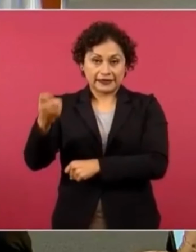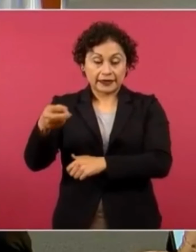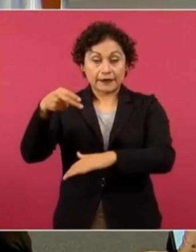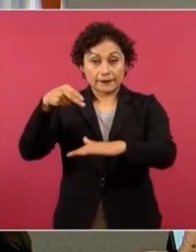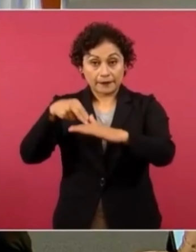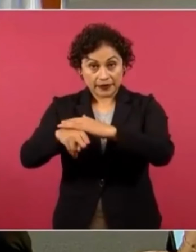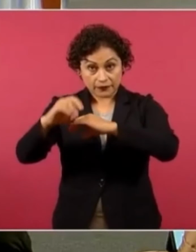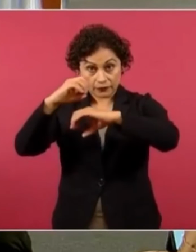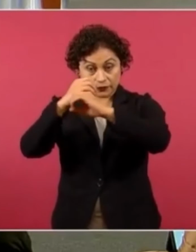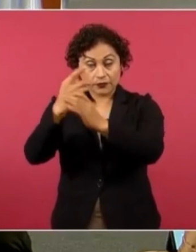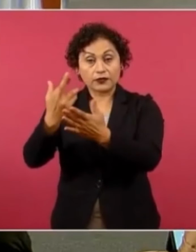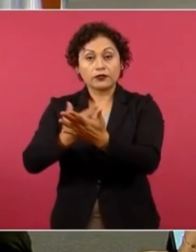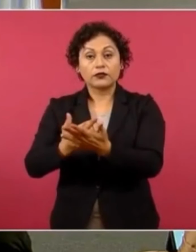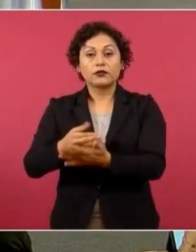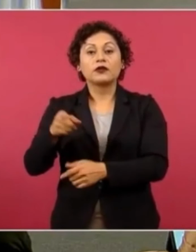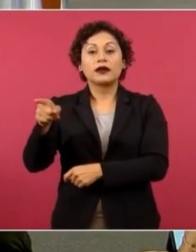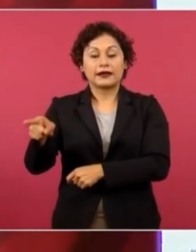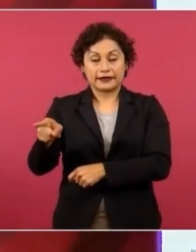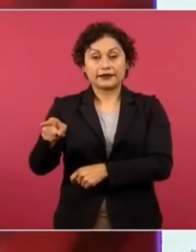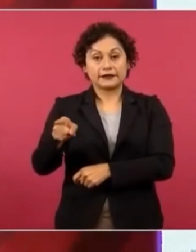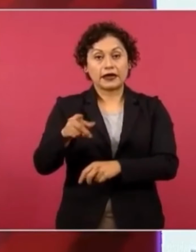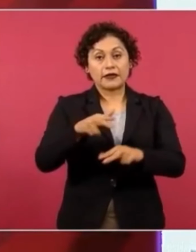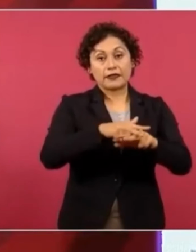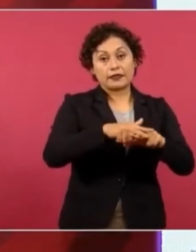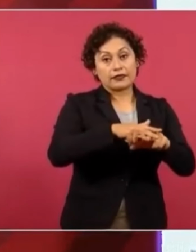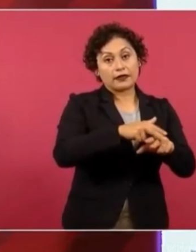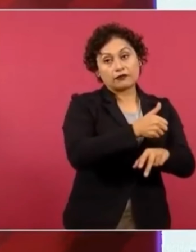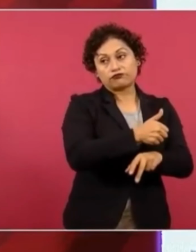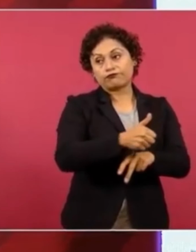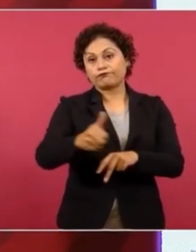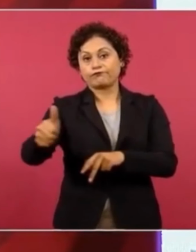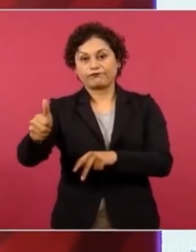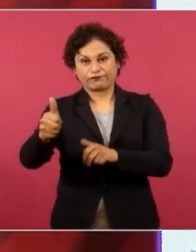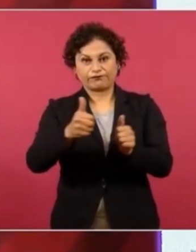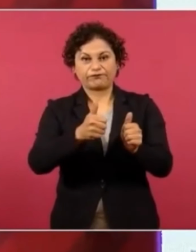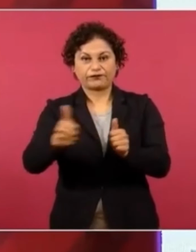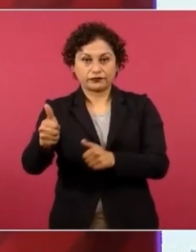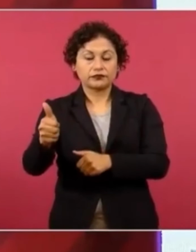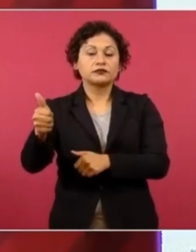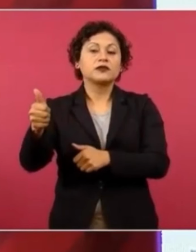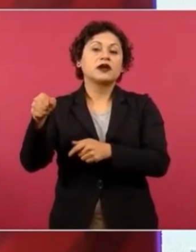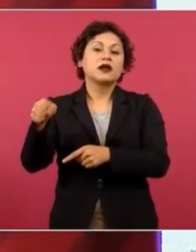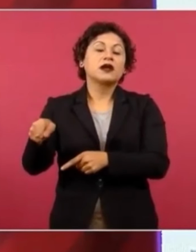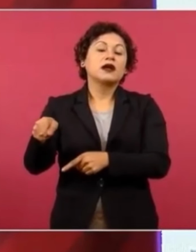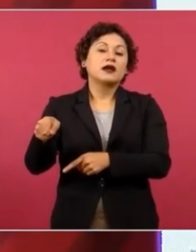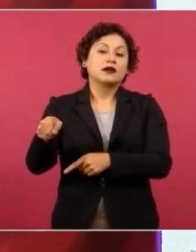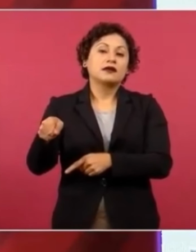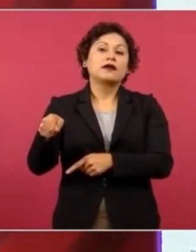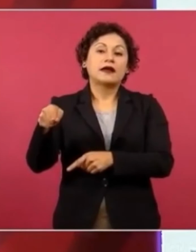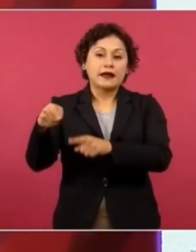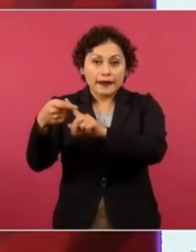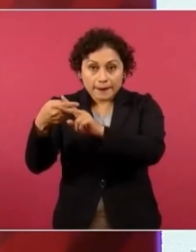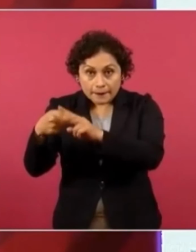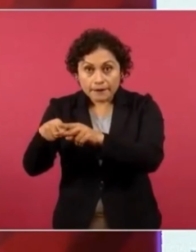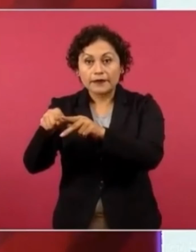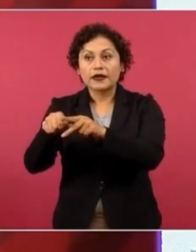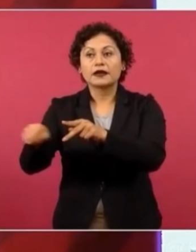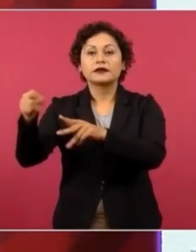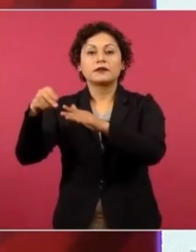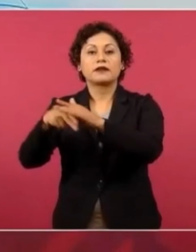tren interurbano. Ahí también va a ser la llegada de la ampliación de la línea 12. Está la línea